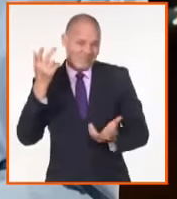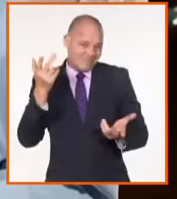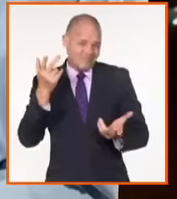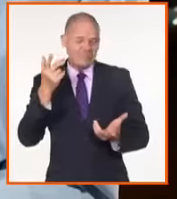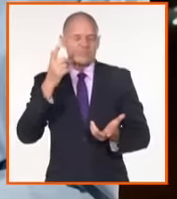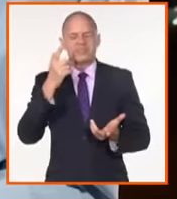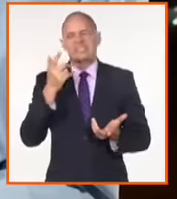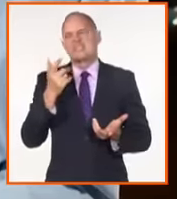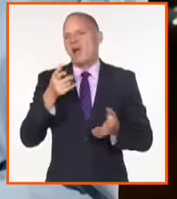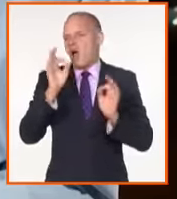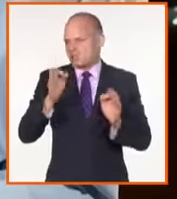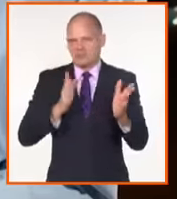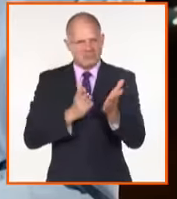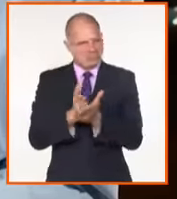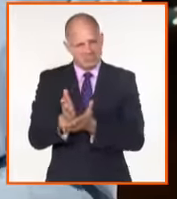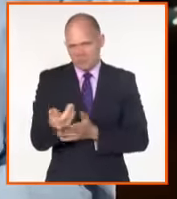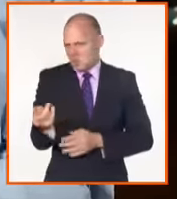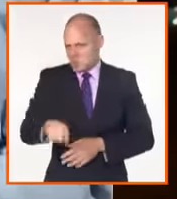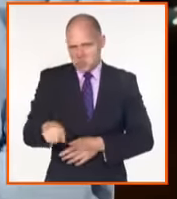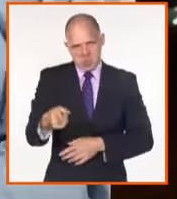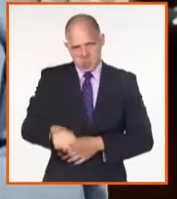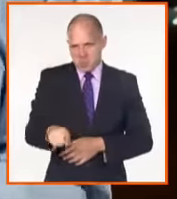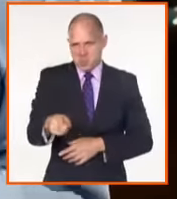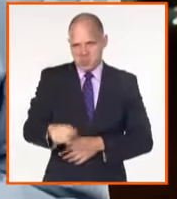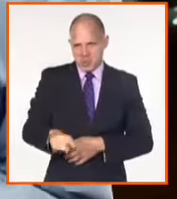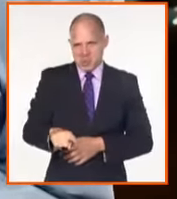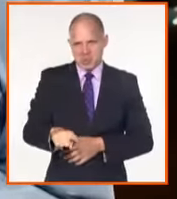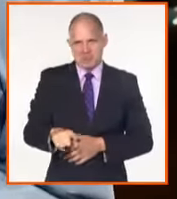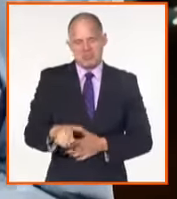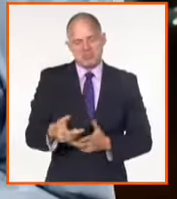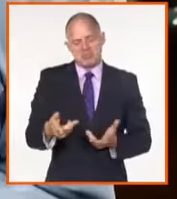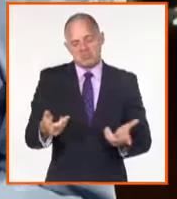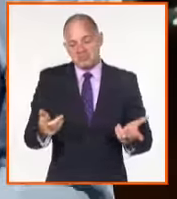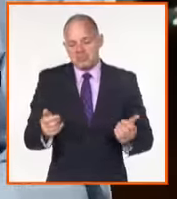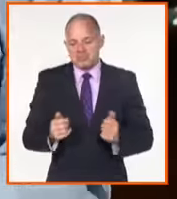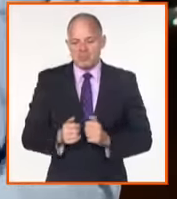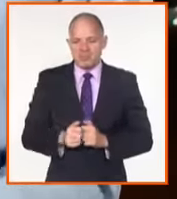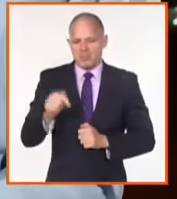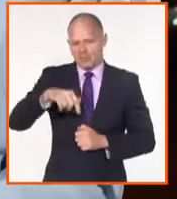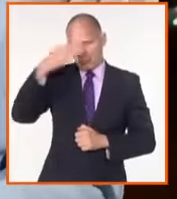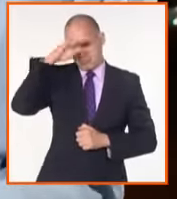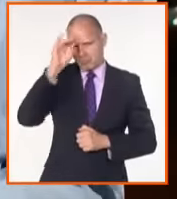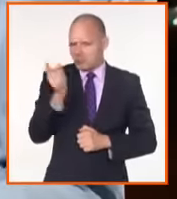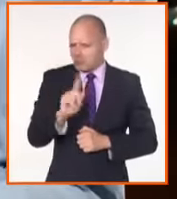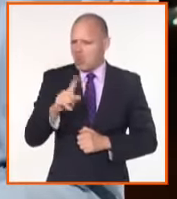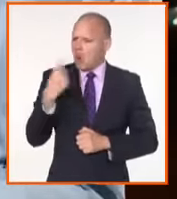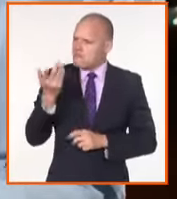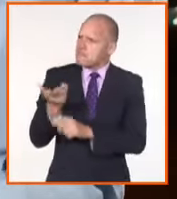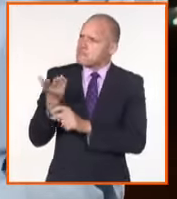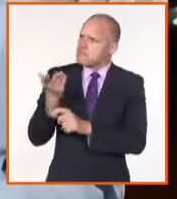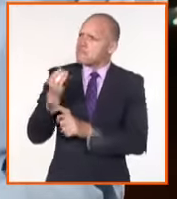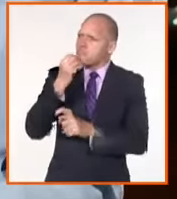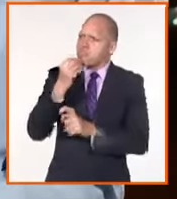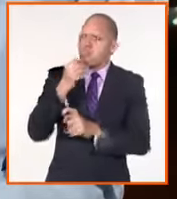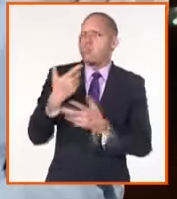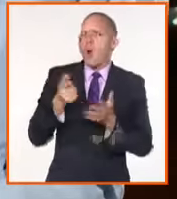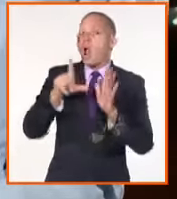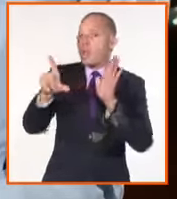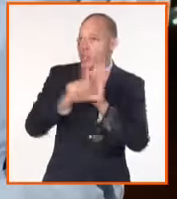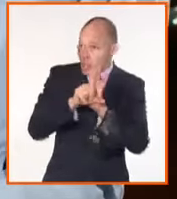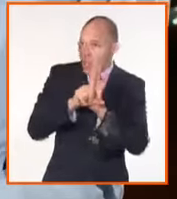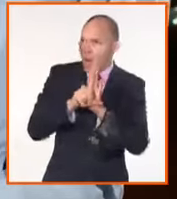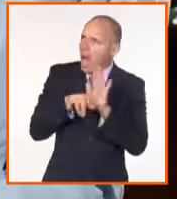migración legal, segura y ordenada. Nuestra ley migratoria garantiza eso. Pero la